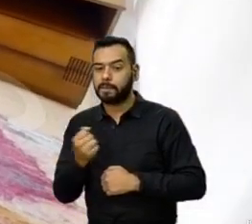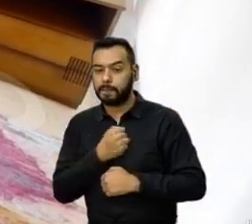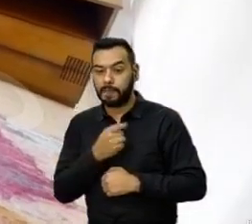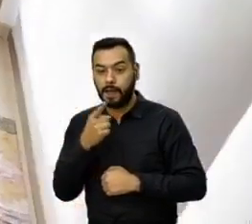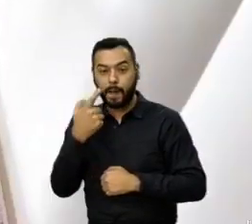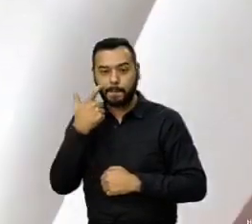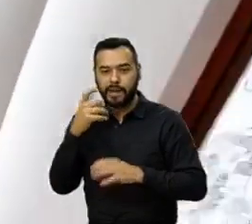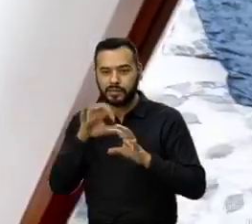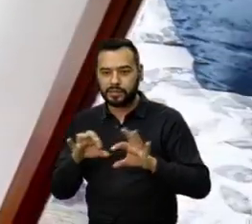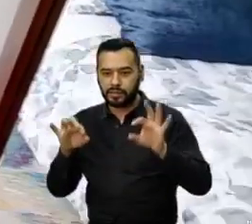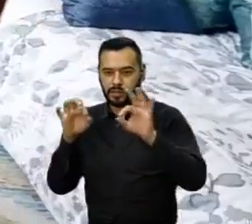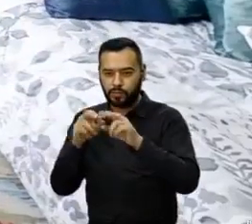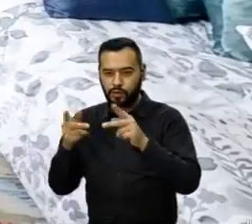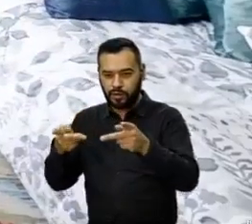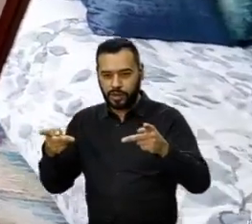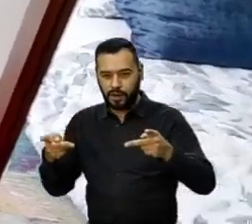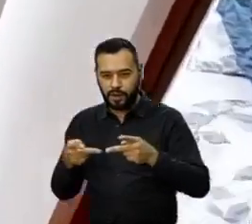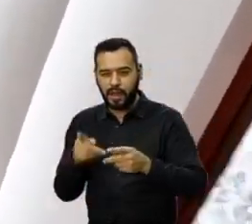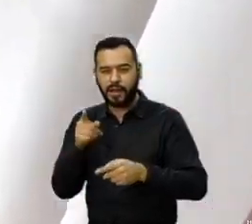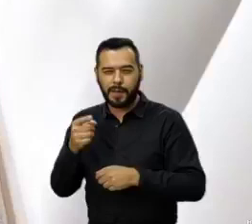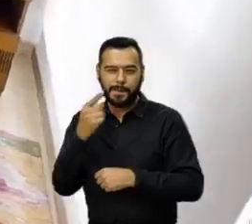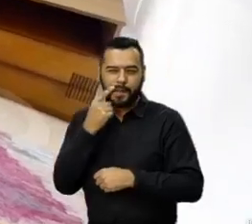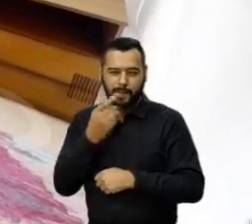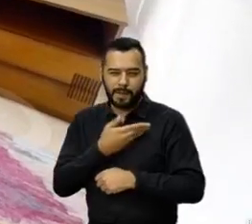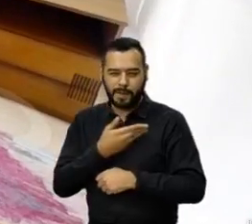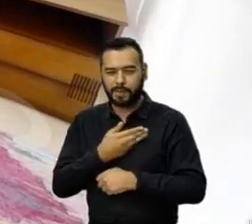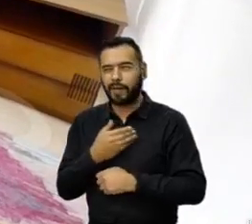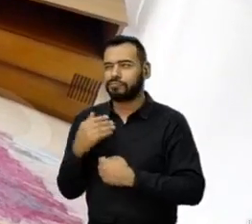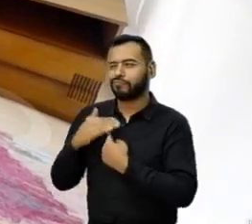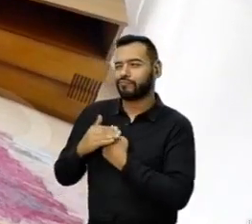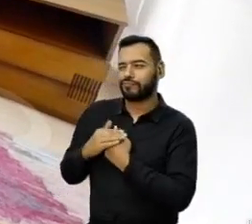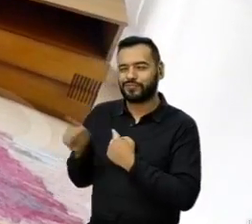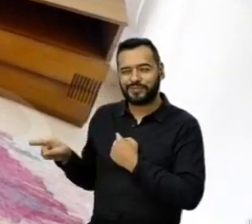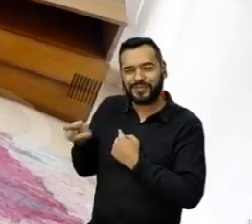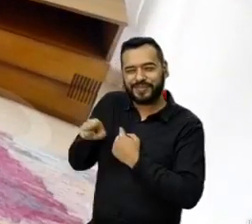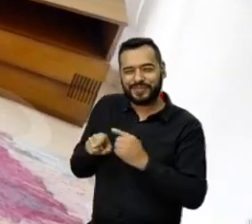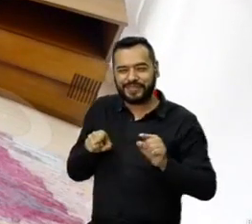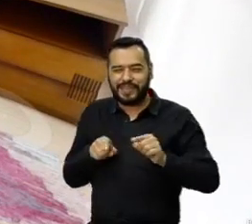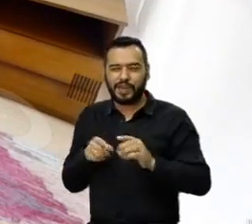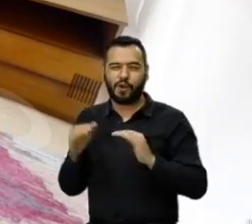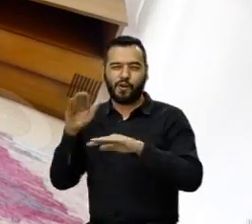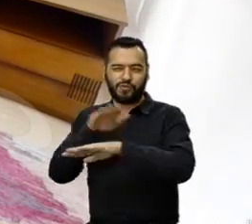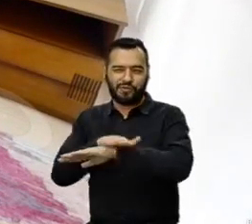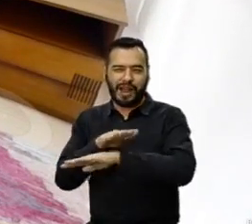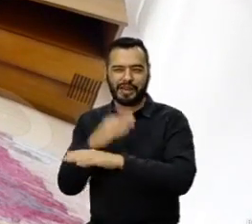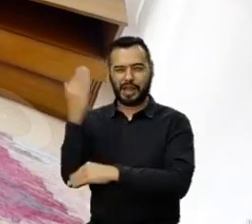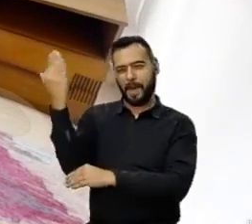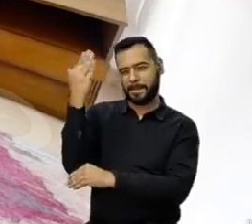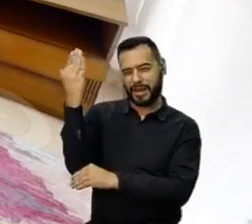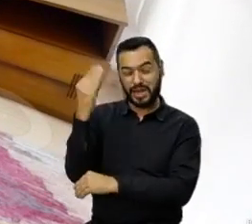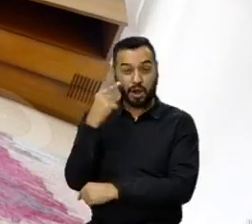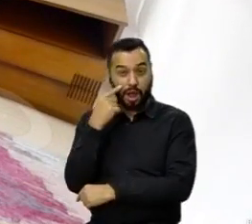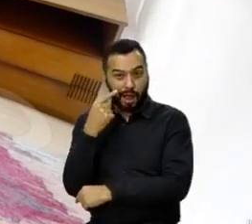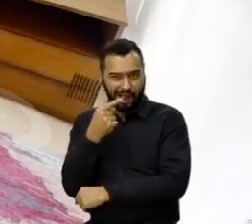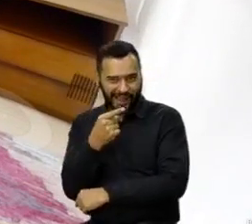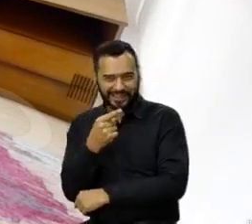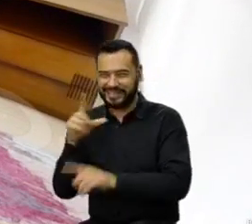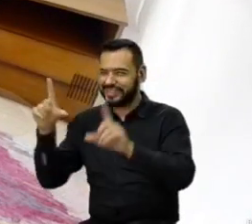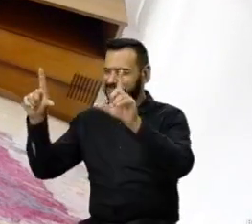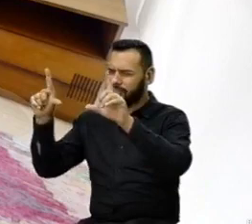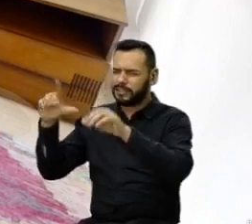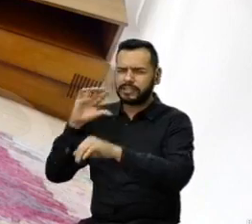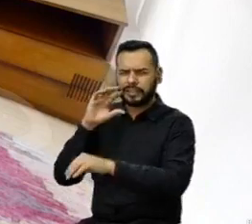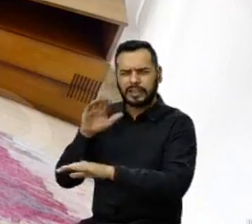importante de las habitaciones porque aquí es donde los papás hacen a sus hijos donde tenemos las tardes de película entonces es un espacio realmente